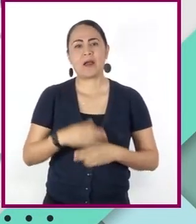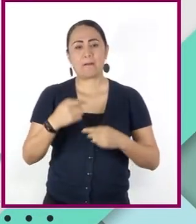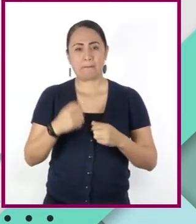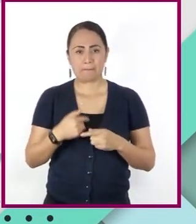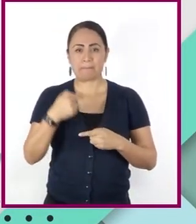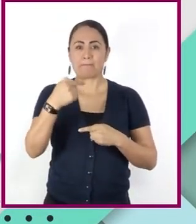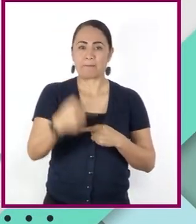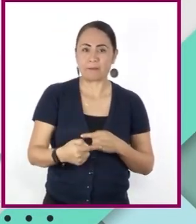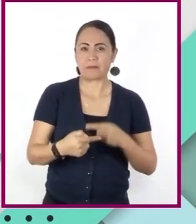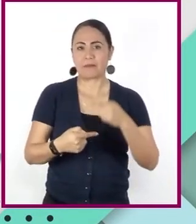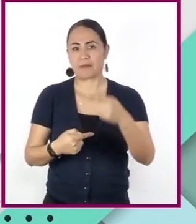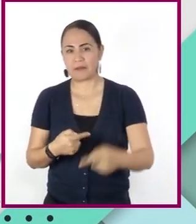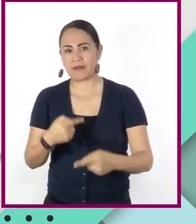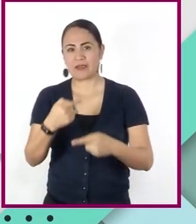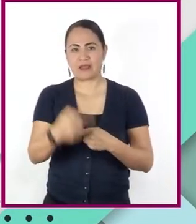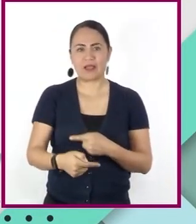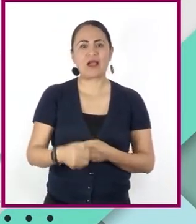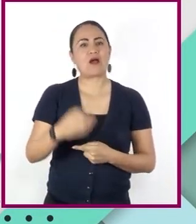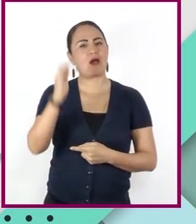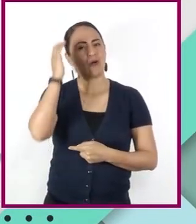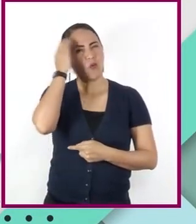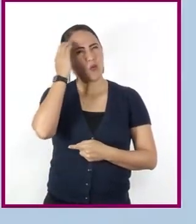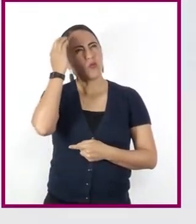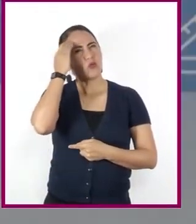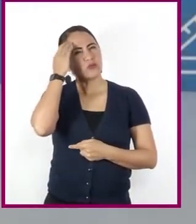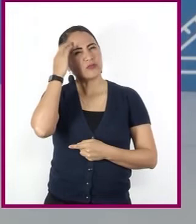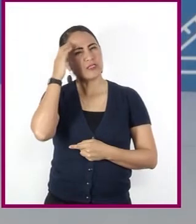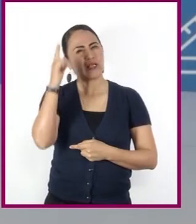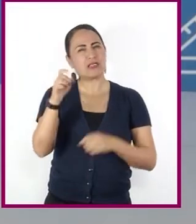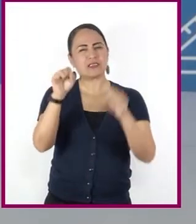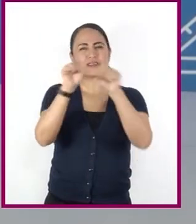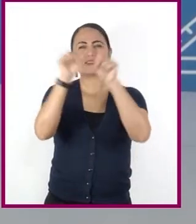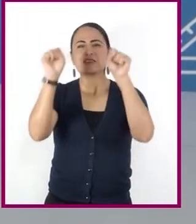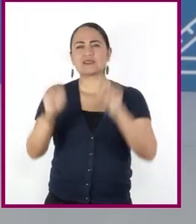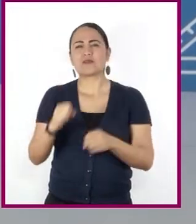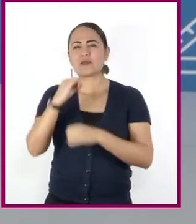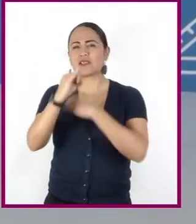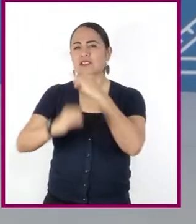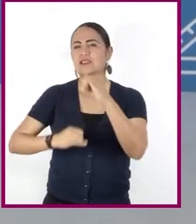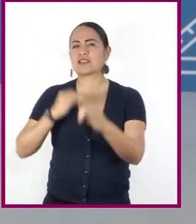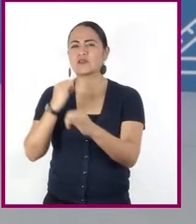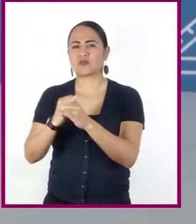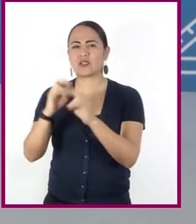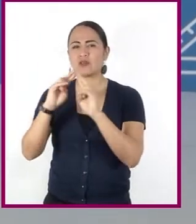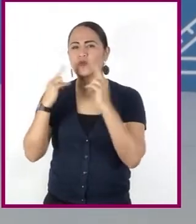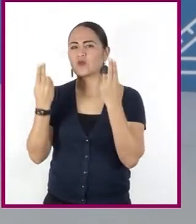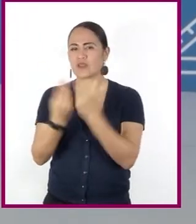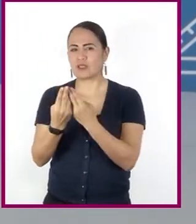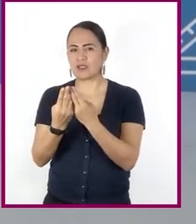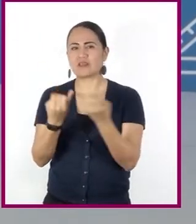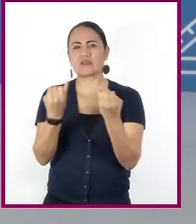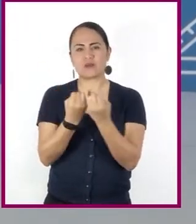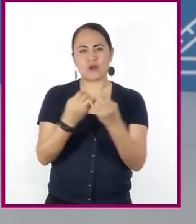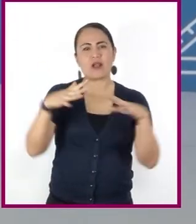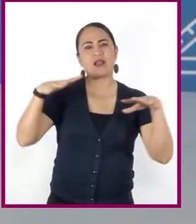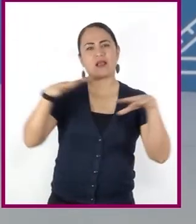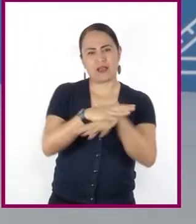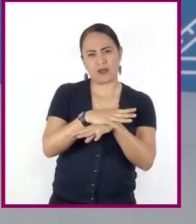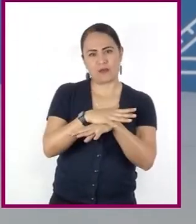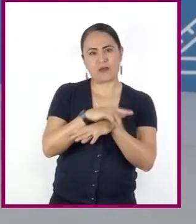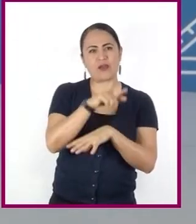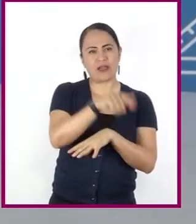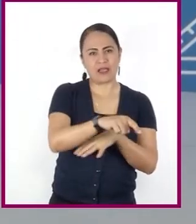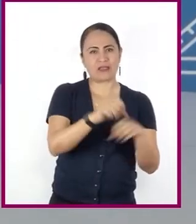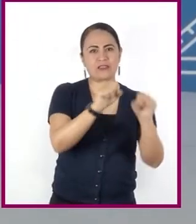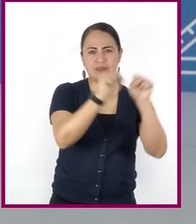avanzar, haremos uso de nuestros conocimientos del Sistema Internacional de Unidades y de las conversiones a unidades del